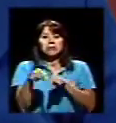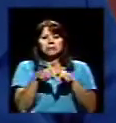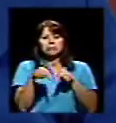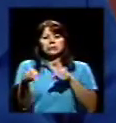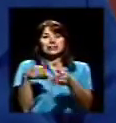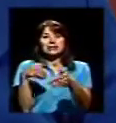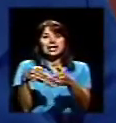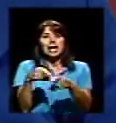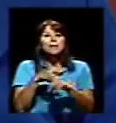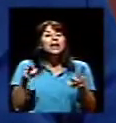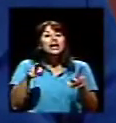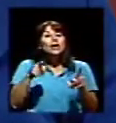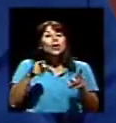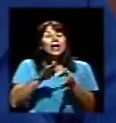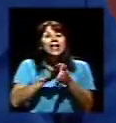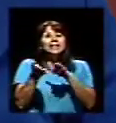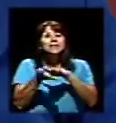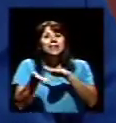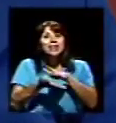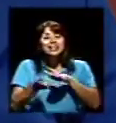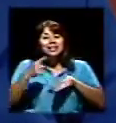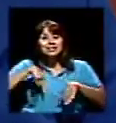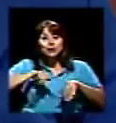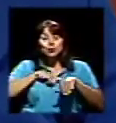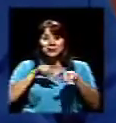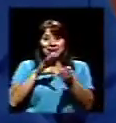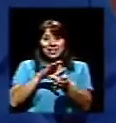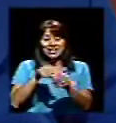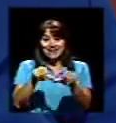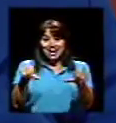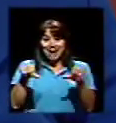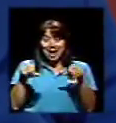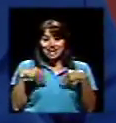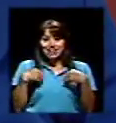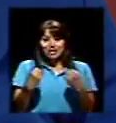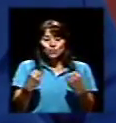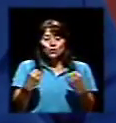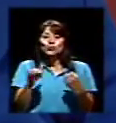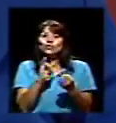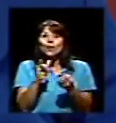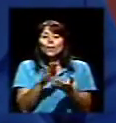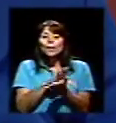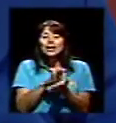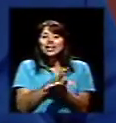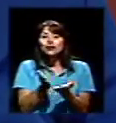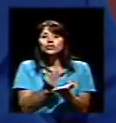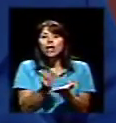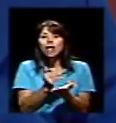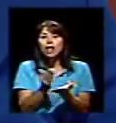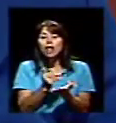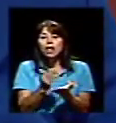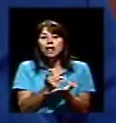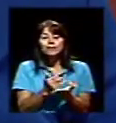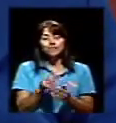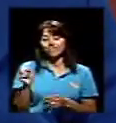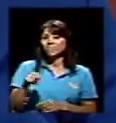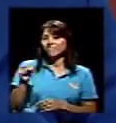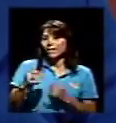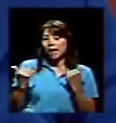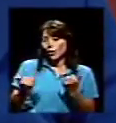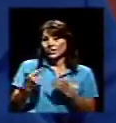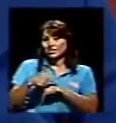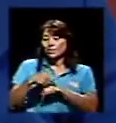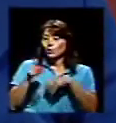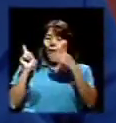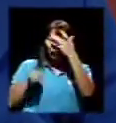papelitos. Eso para. Así es. Y yo creo que en esta época, pues ya no se vale, ¿verdad? En realidad, esto nos va a ayudar.